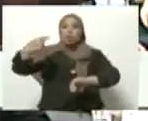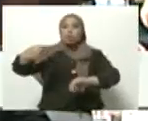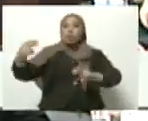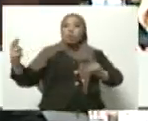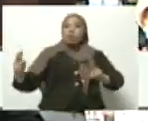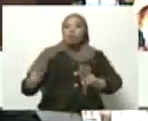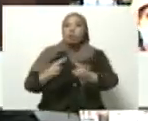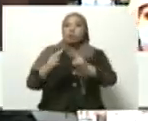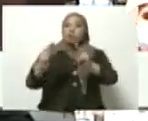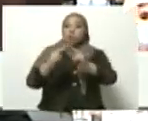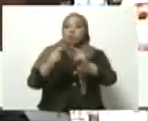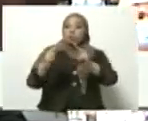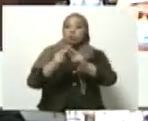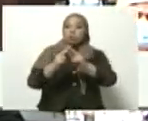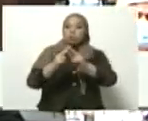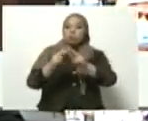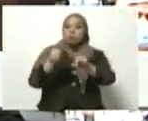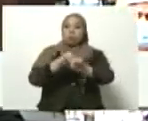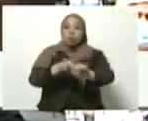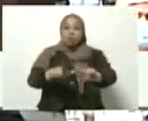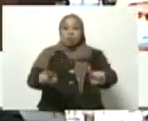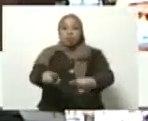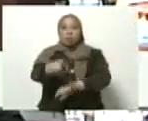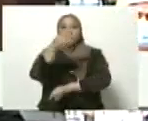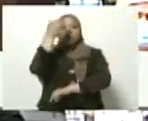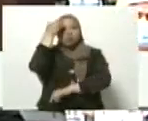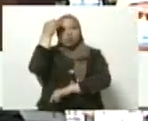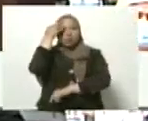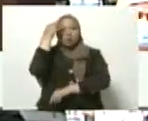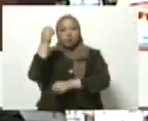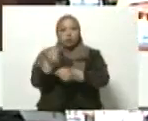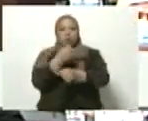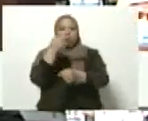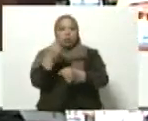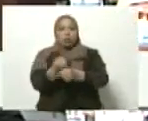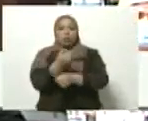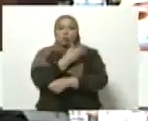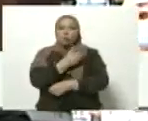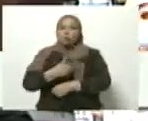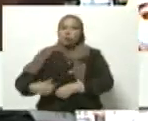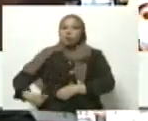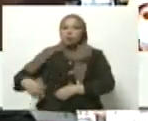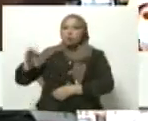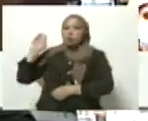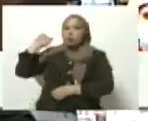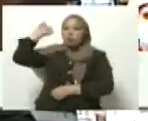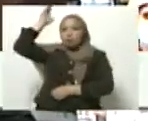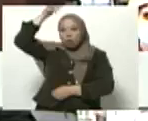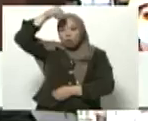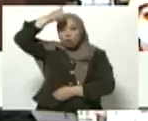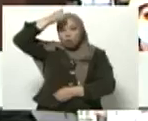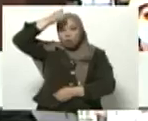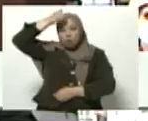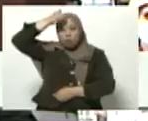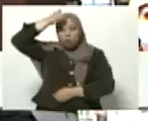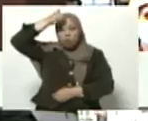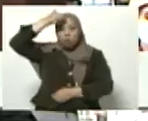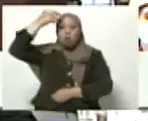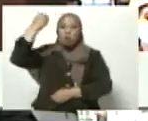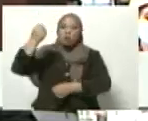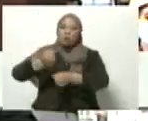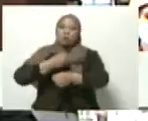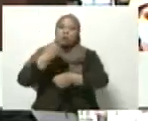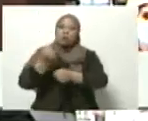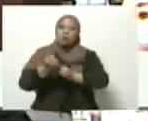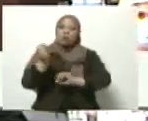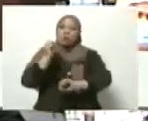Pero que a lo largo de su gestión fue coherente con